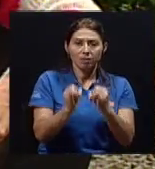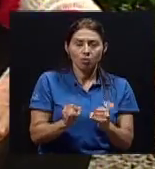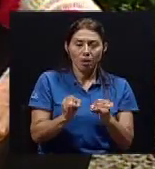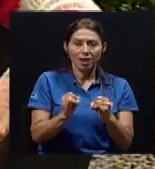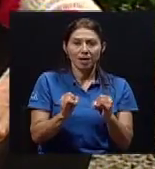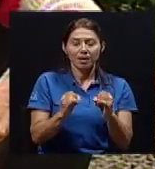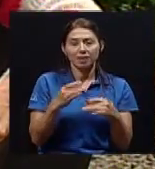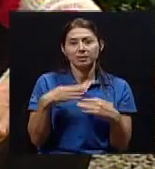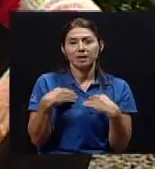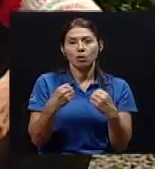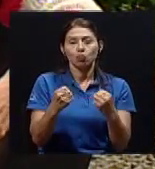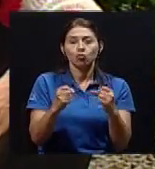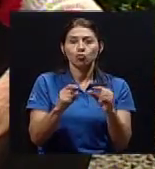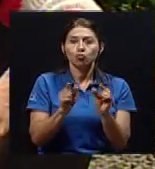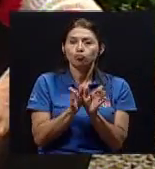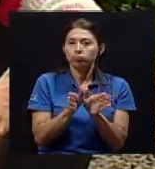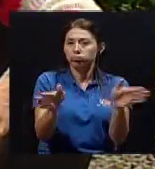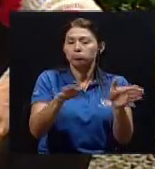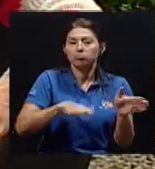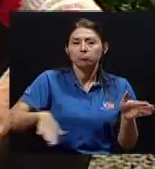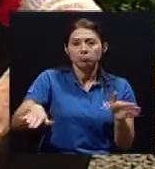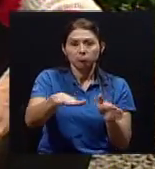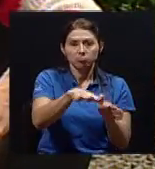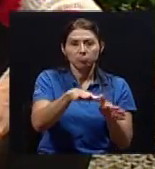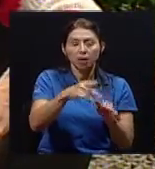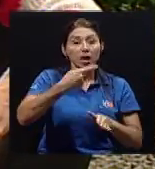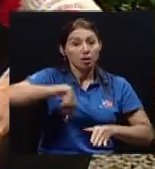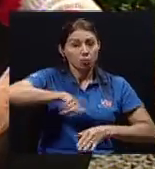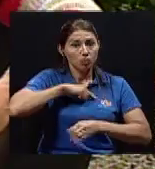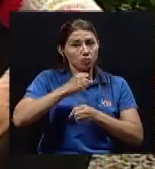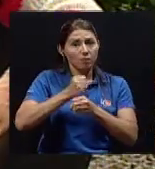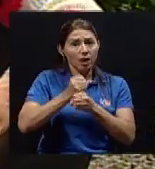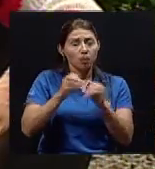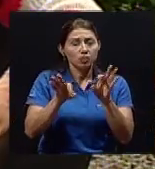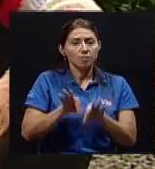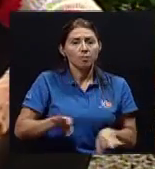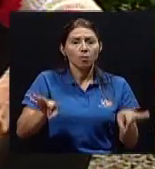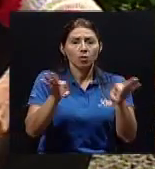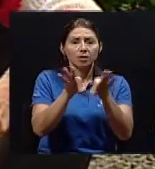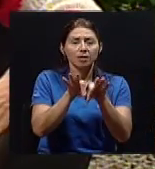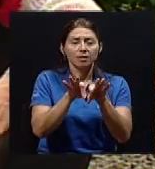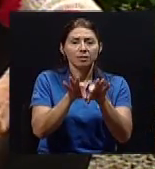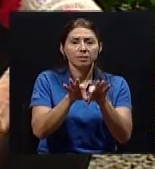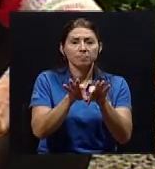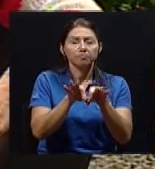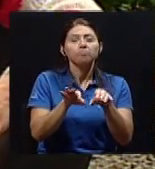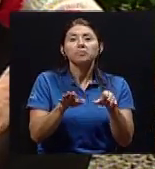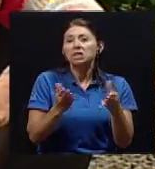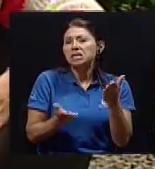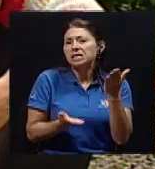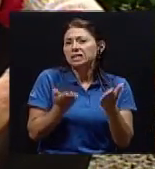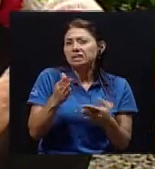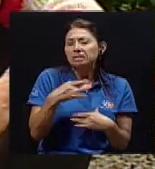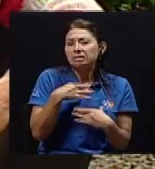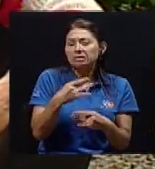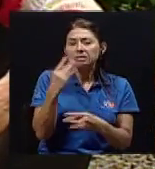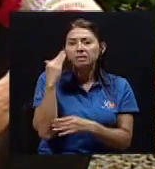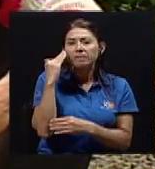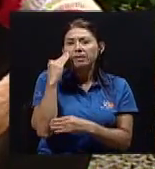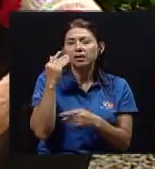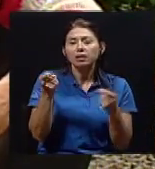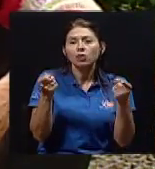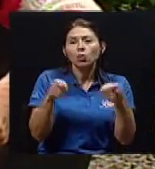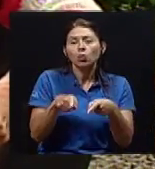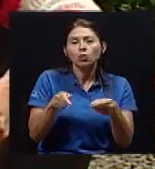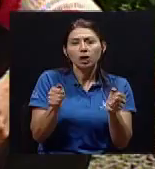como colectiva. En nuestro trabajo es importante y quizás es interesante saber qué ocurre